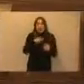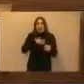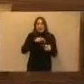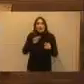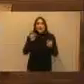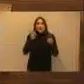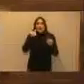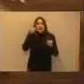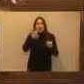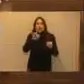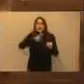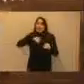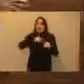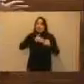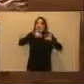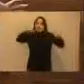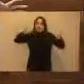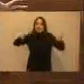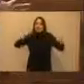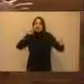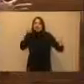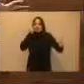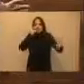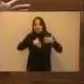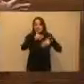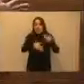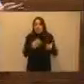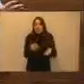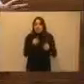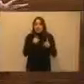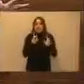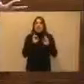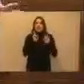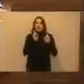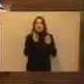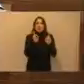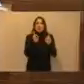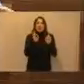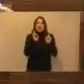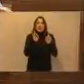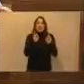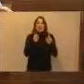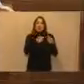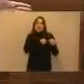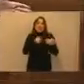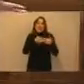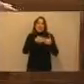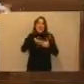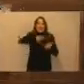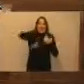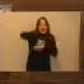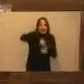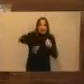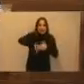abren, se entera de lo que pasa y sigue adelante, ¿no? Este era el caso de las puertas, en este momento, de las puertas giratorias. Quería volver atrás.